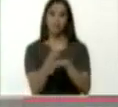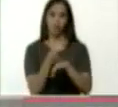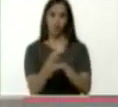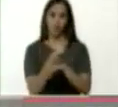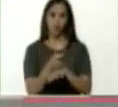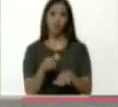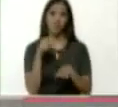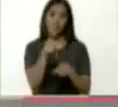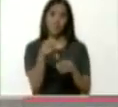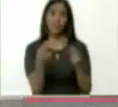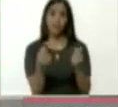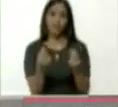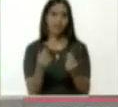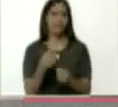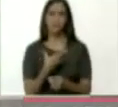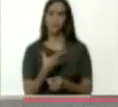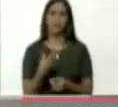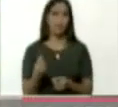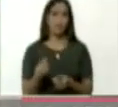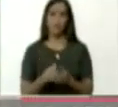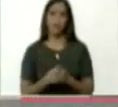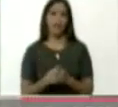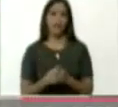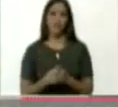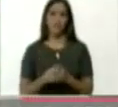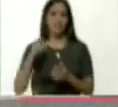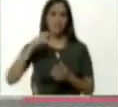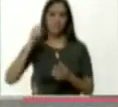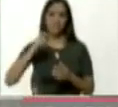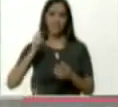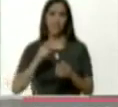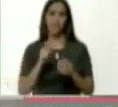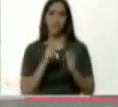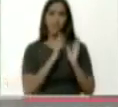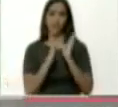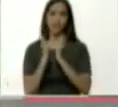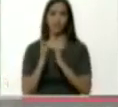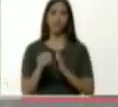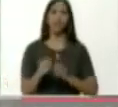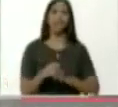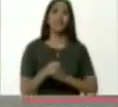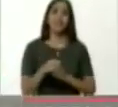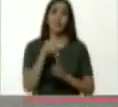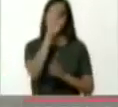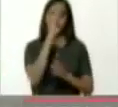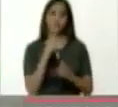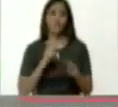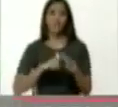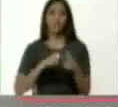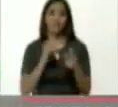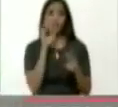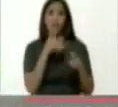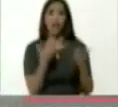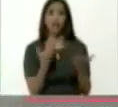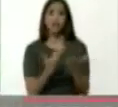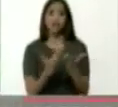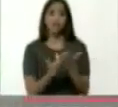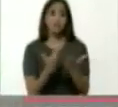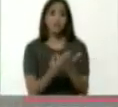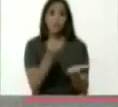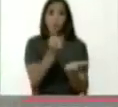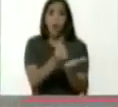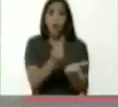esa plata no es lo principal para las organizaciones en Brasil. Entonces, no hay ningún fundamento de que